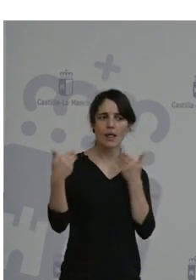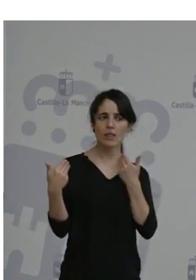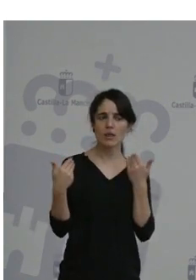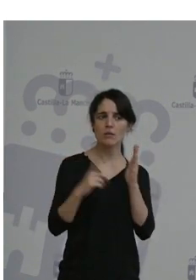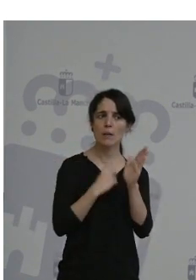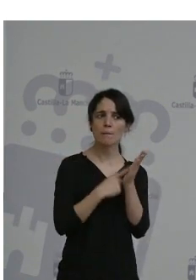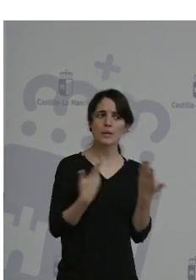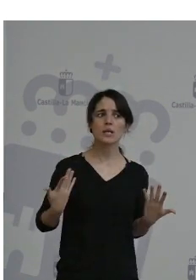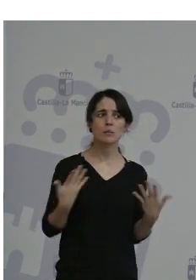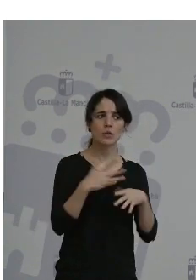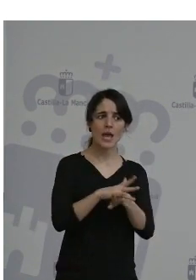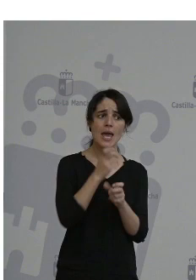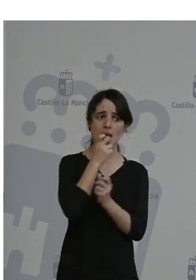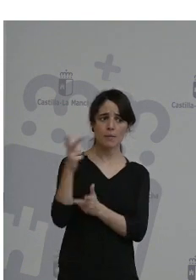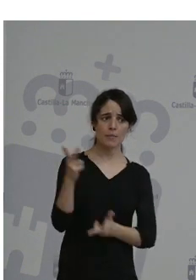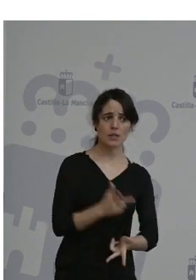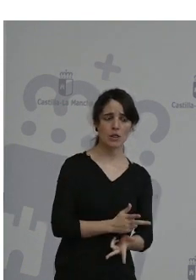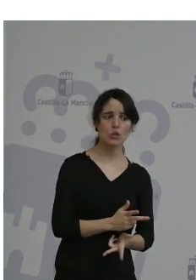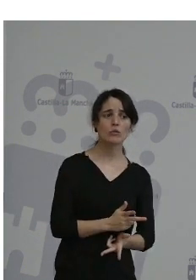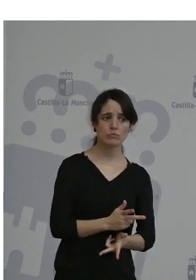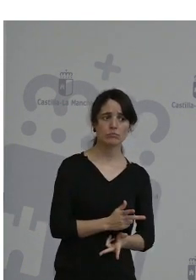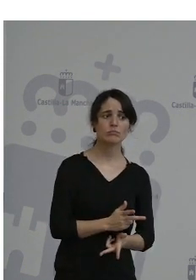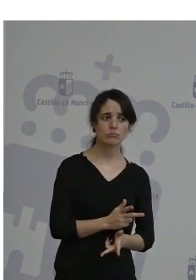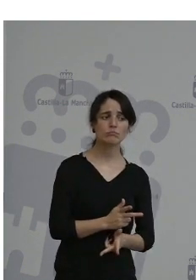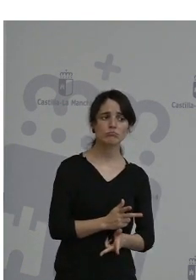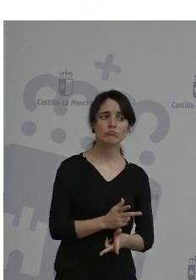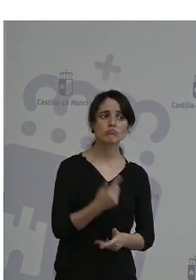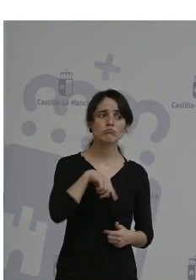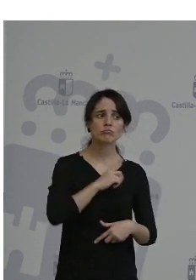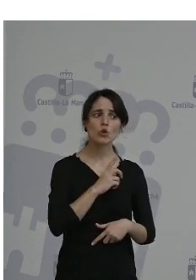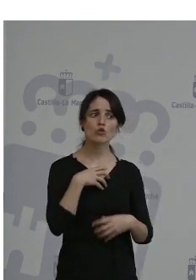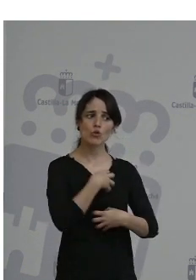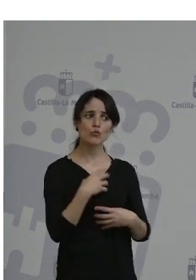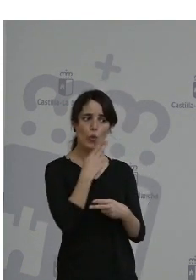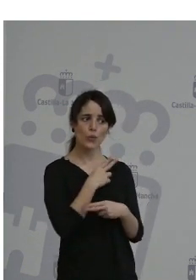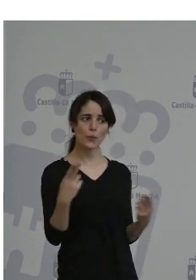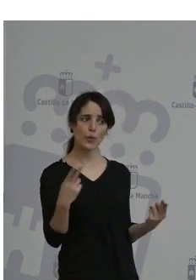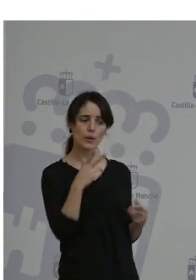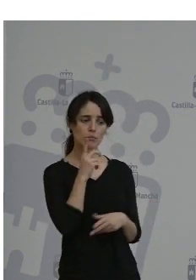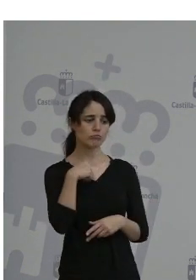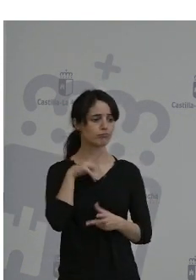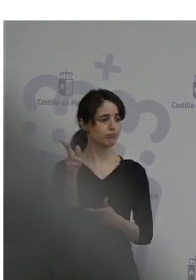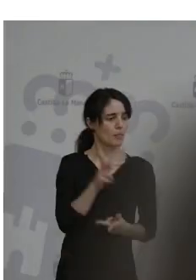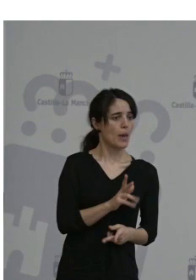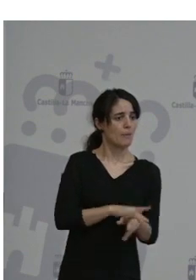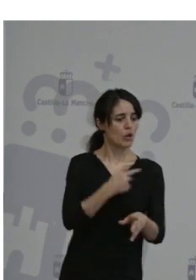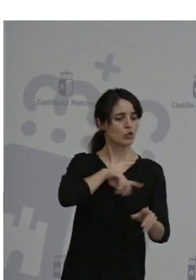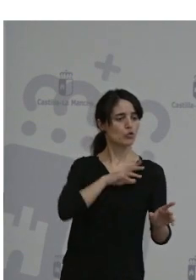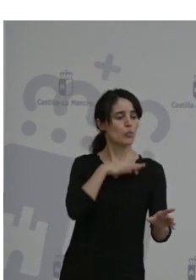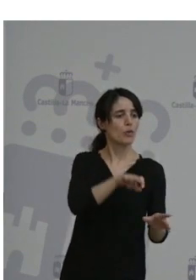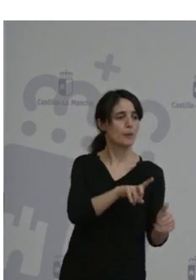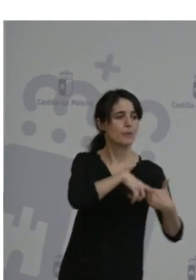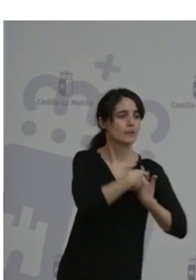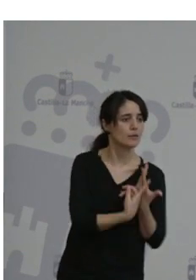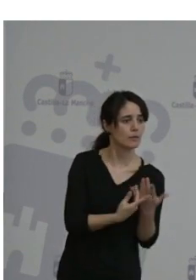la invitación realizada a la Dirección General de la Función Pública para participar una vez más en un acto organizado para